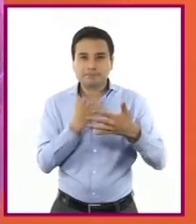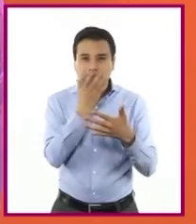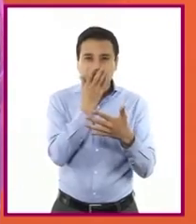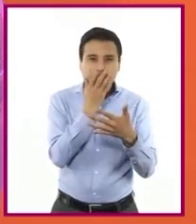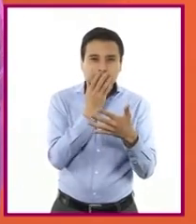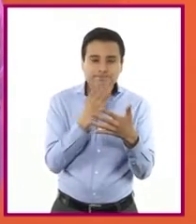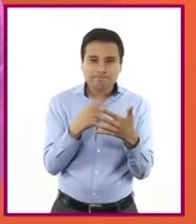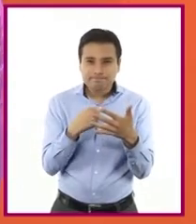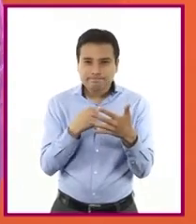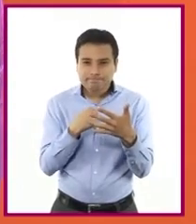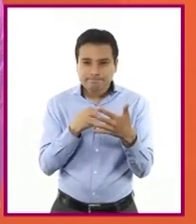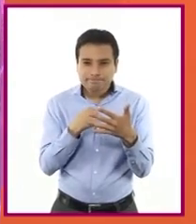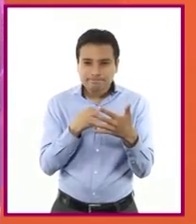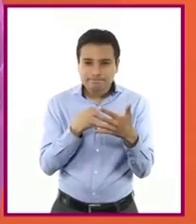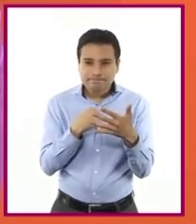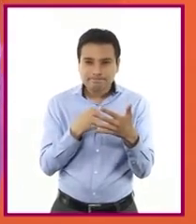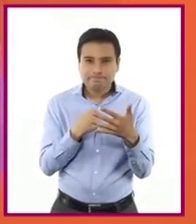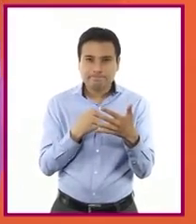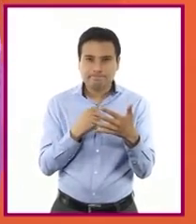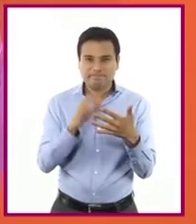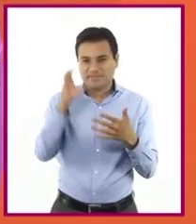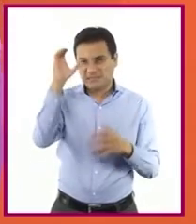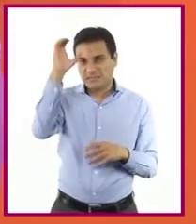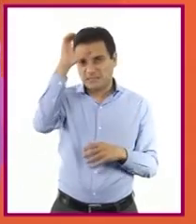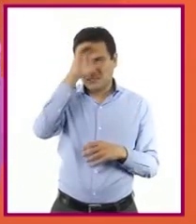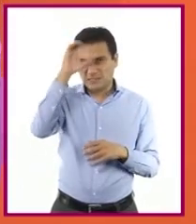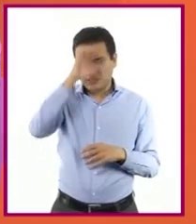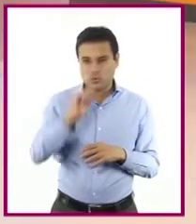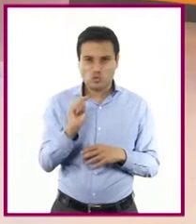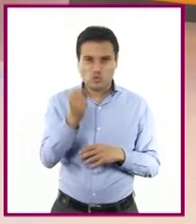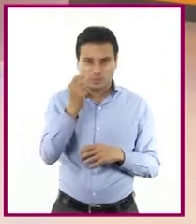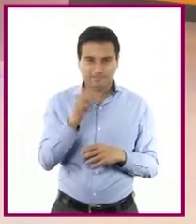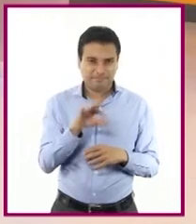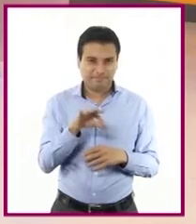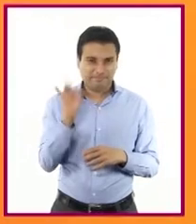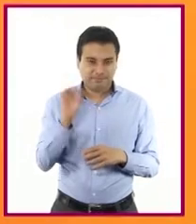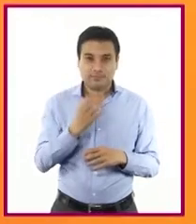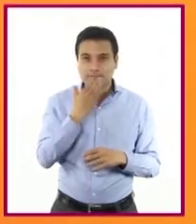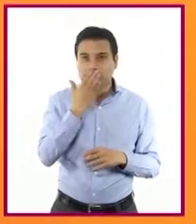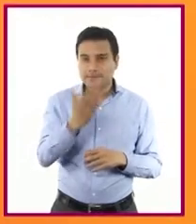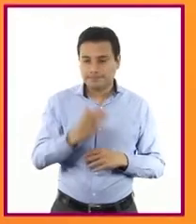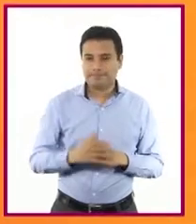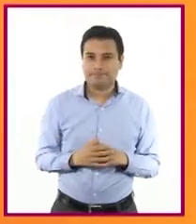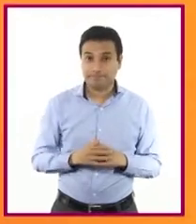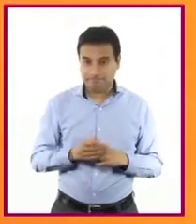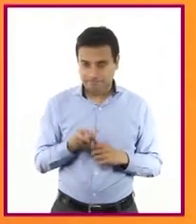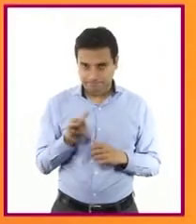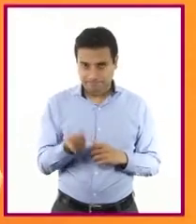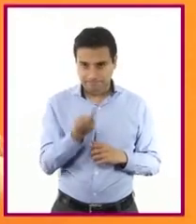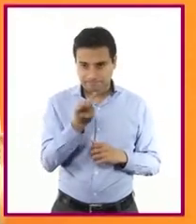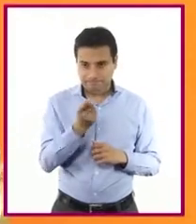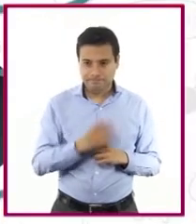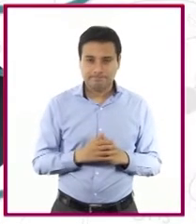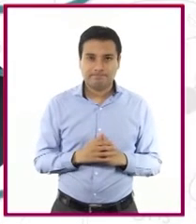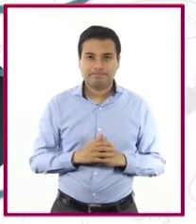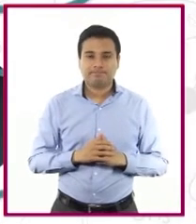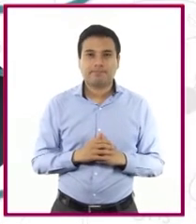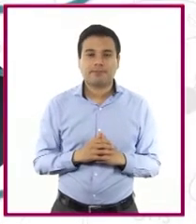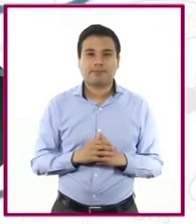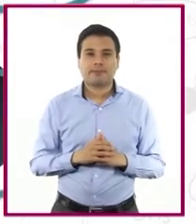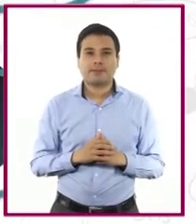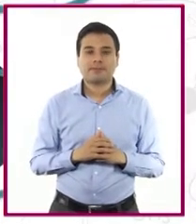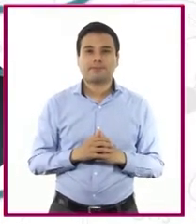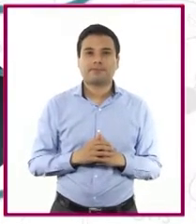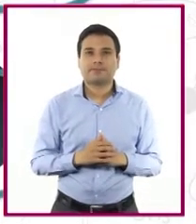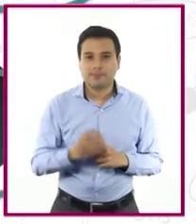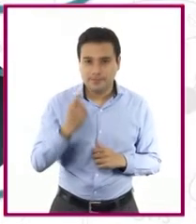Vamos por ciencia y tecnología. ¡Excelente! La pregunta dice así. De las